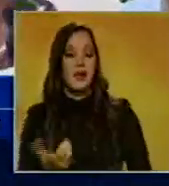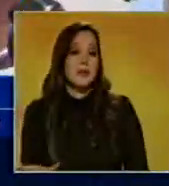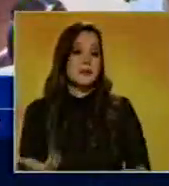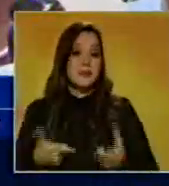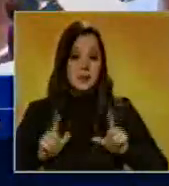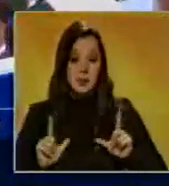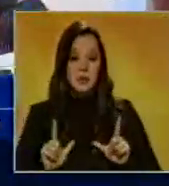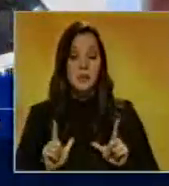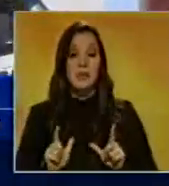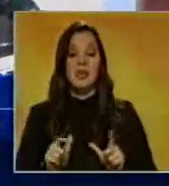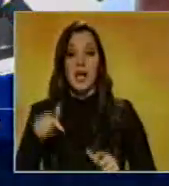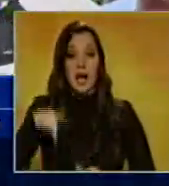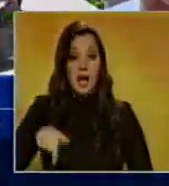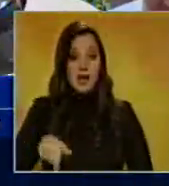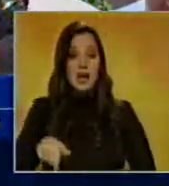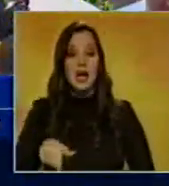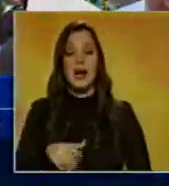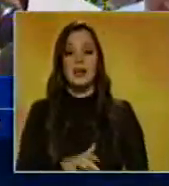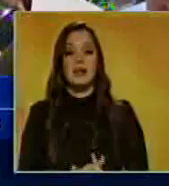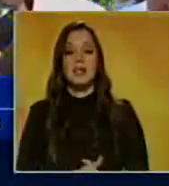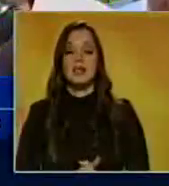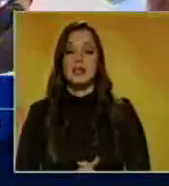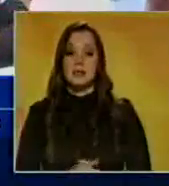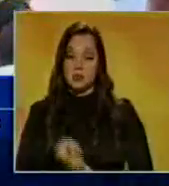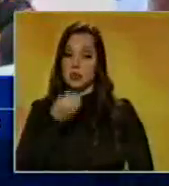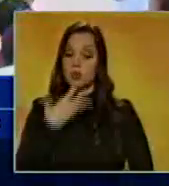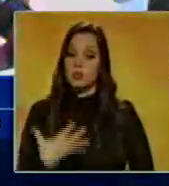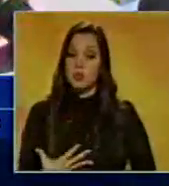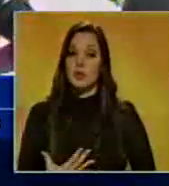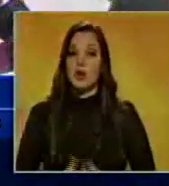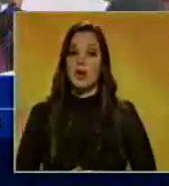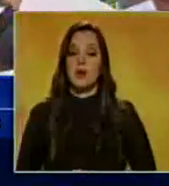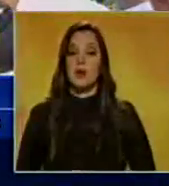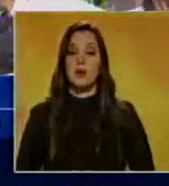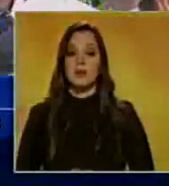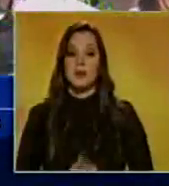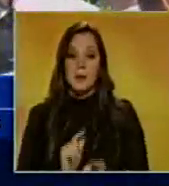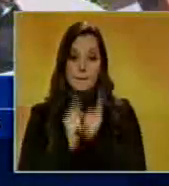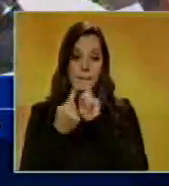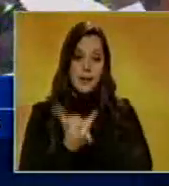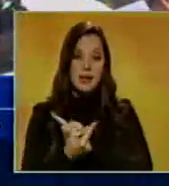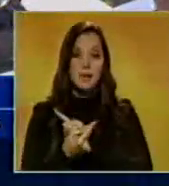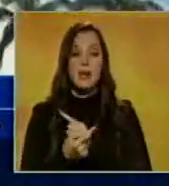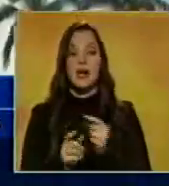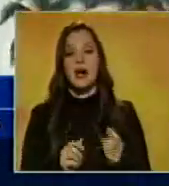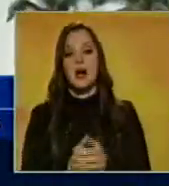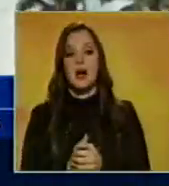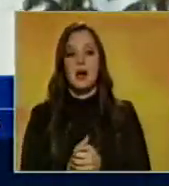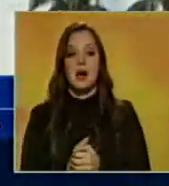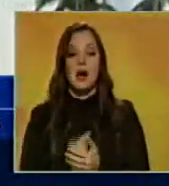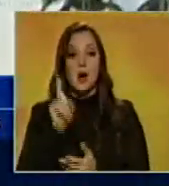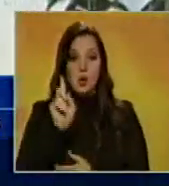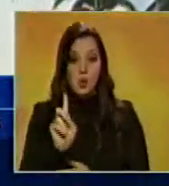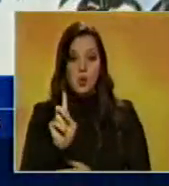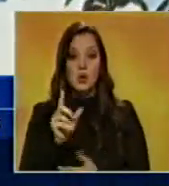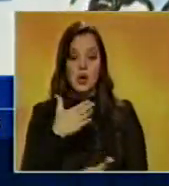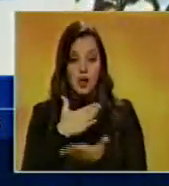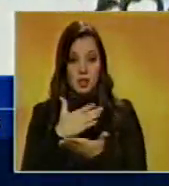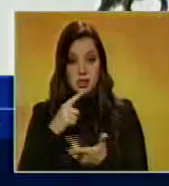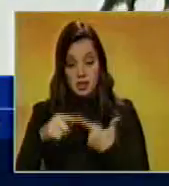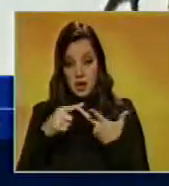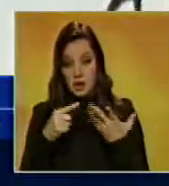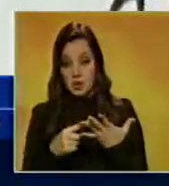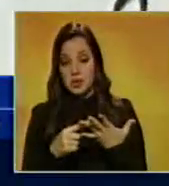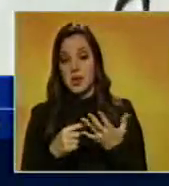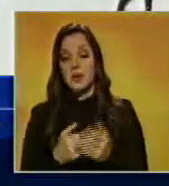permitir convertir al estado portuguesa en un emporio realmente oleaginoso para sustituir una de los elementos que donde